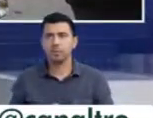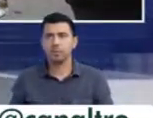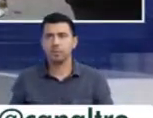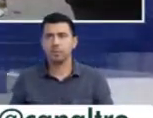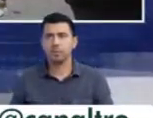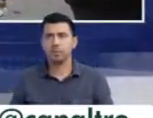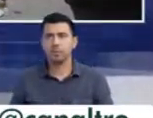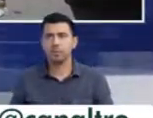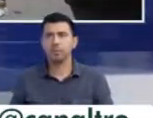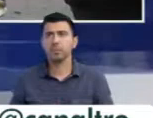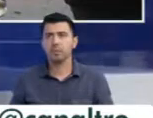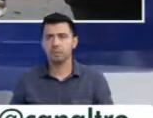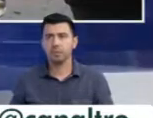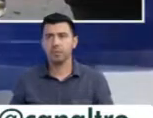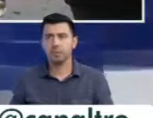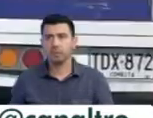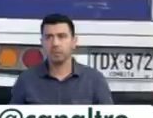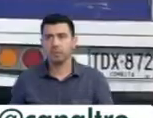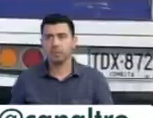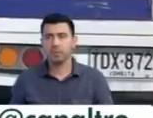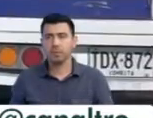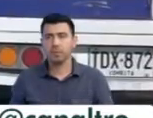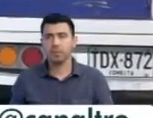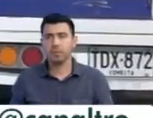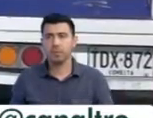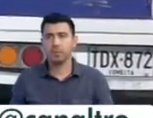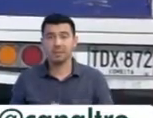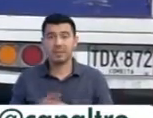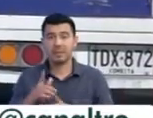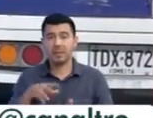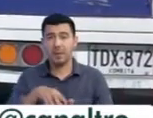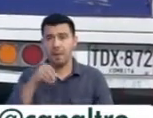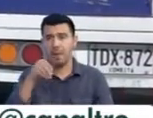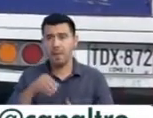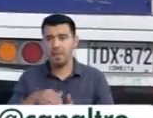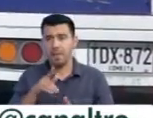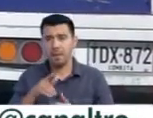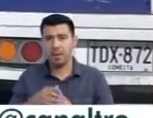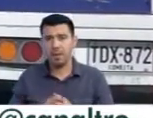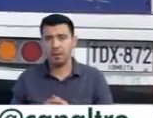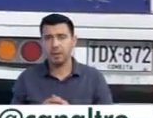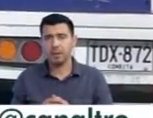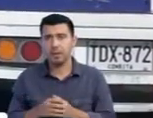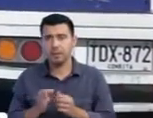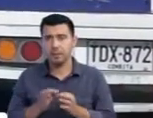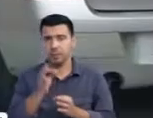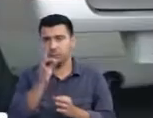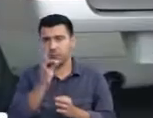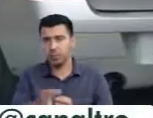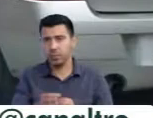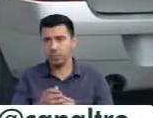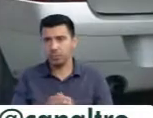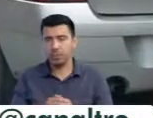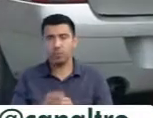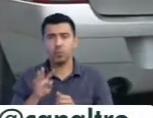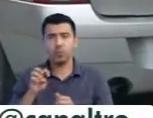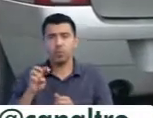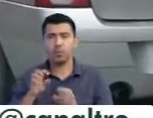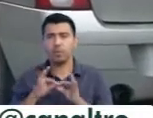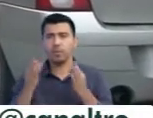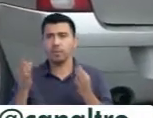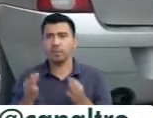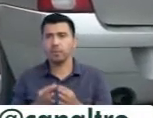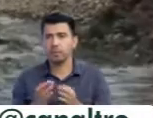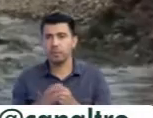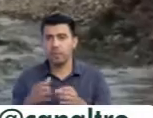El movimiento de tierra en masa se presenta en la vereda Calichal del municipio de Málaga y afecta a 9 familias. Los organismos de